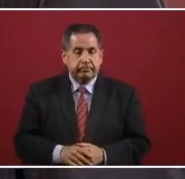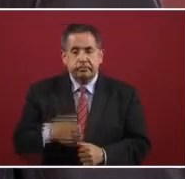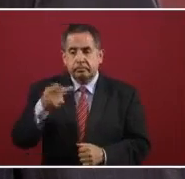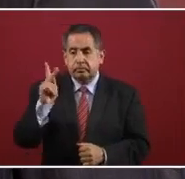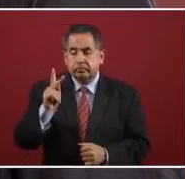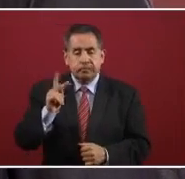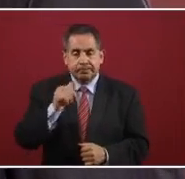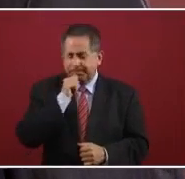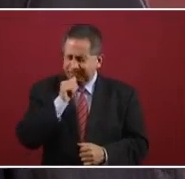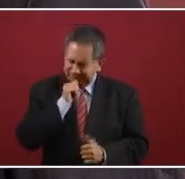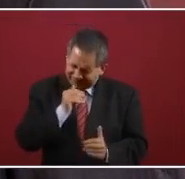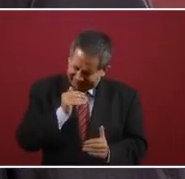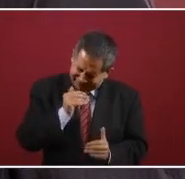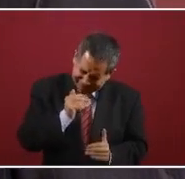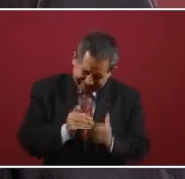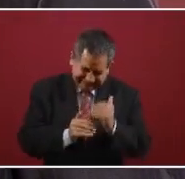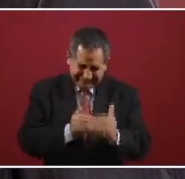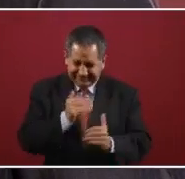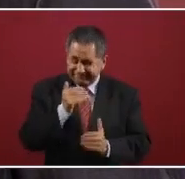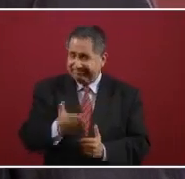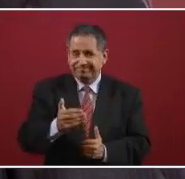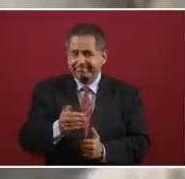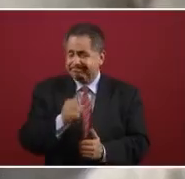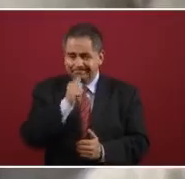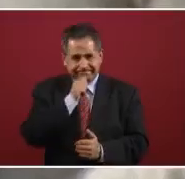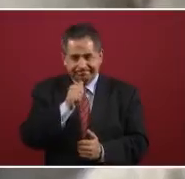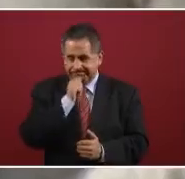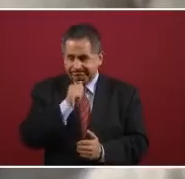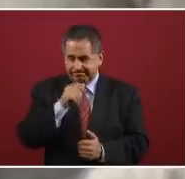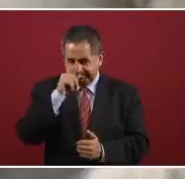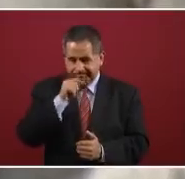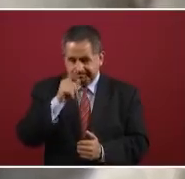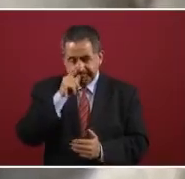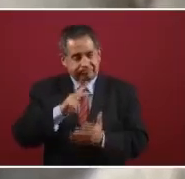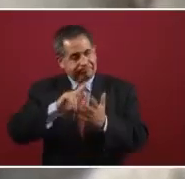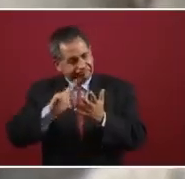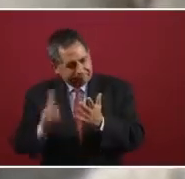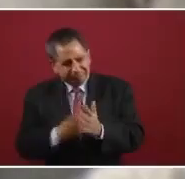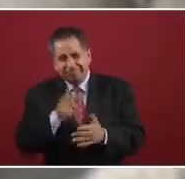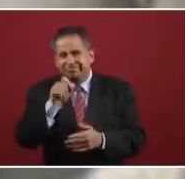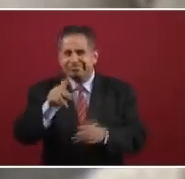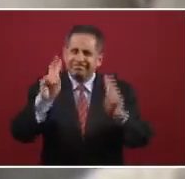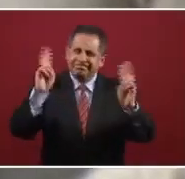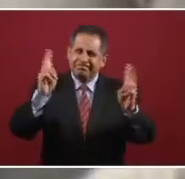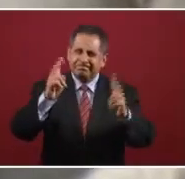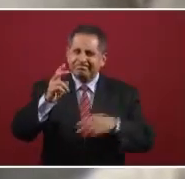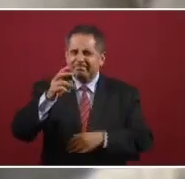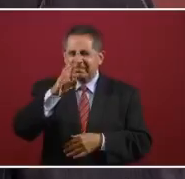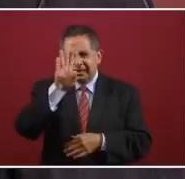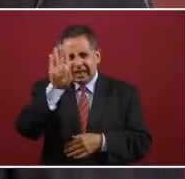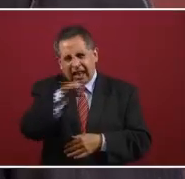pero no hemos avanzado lo suficiente. Volvemos al elefante,